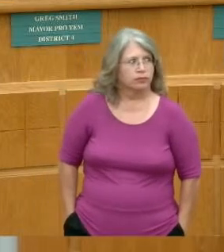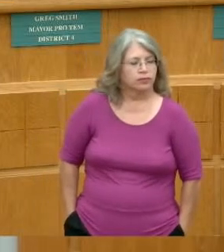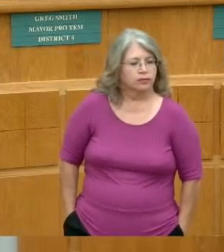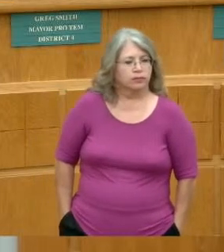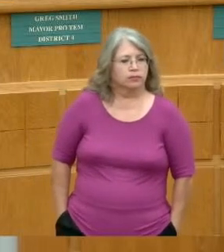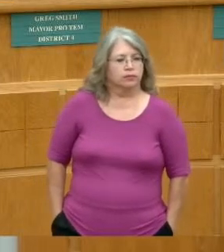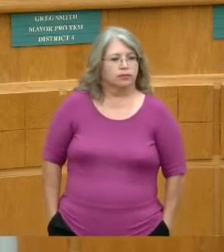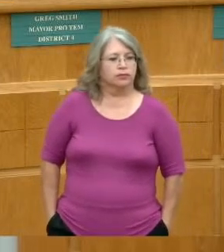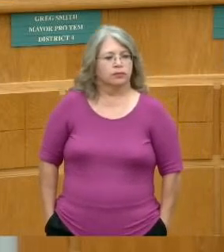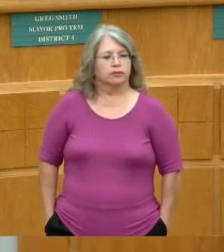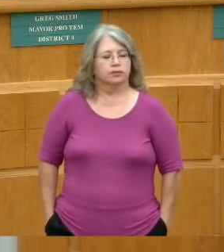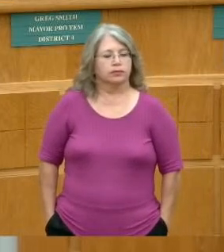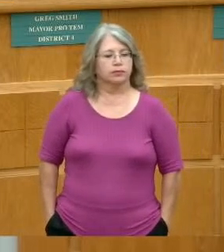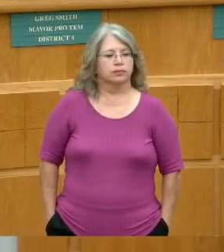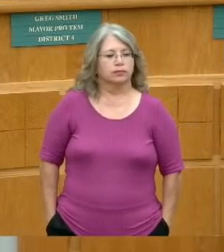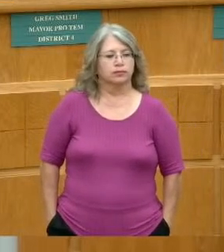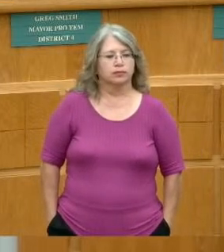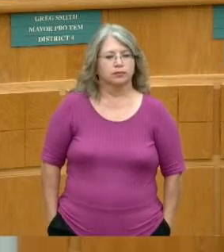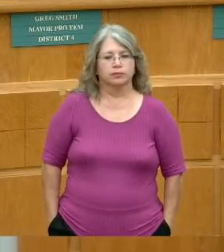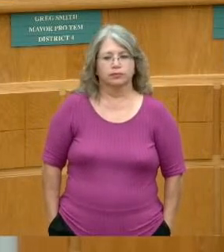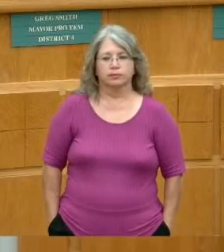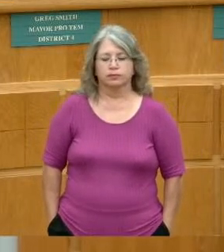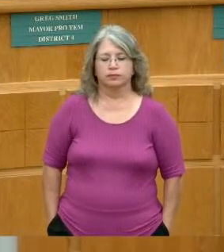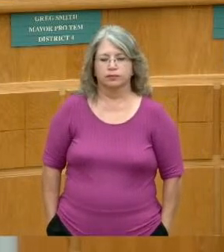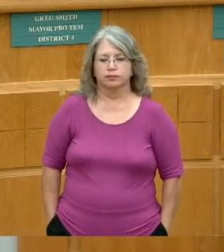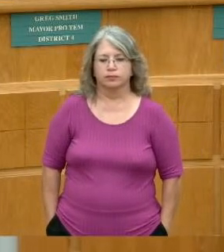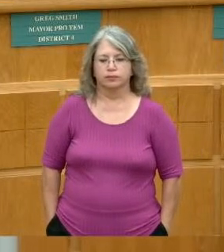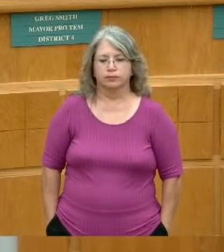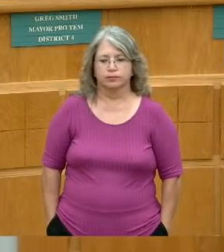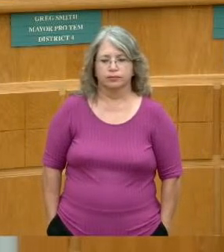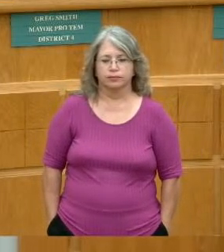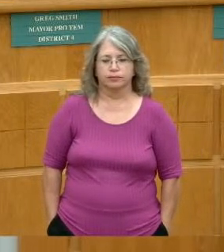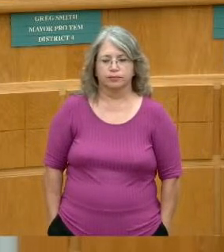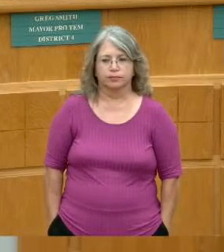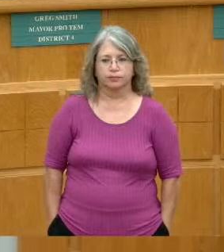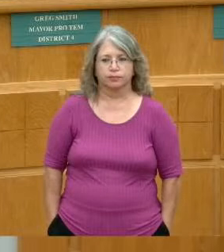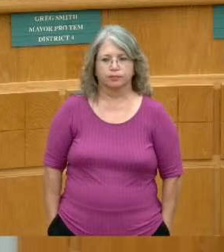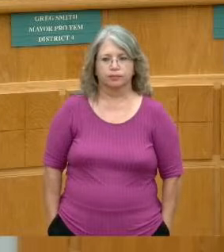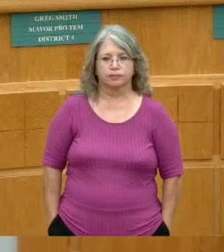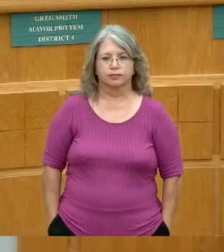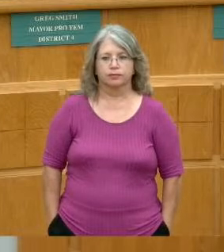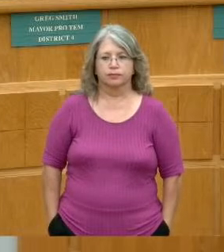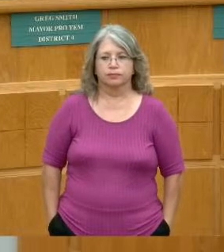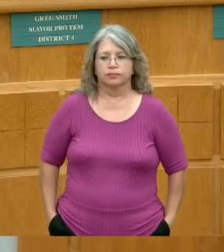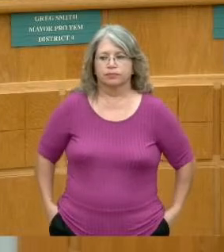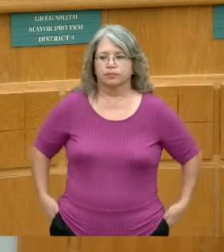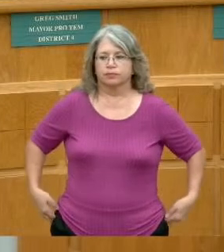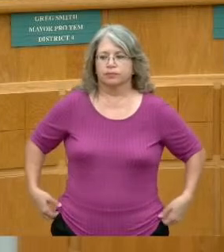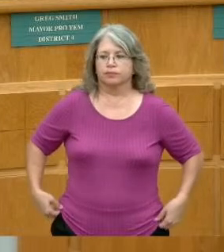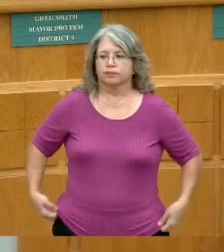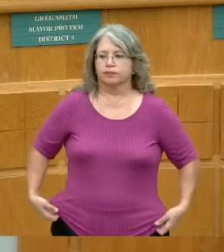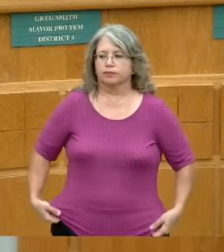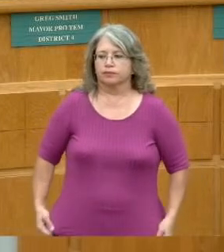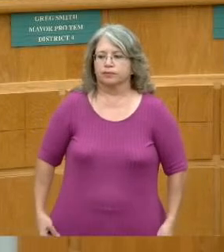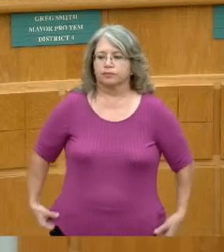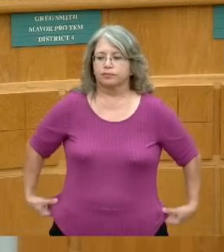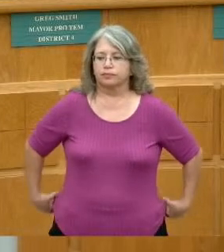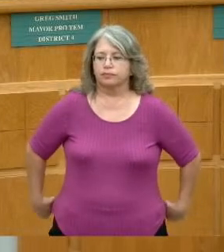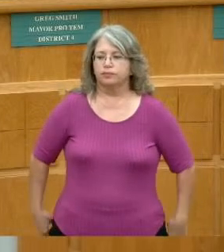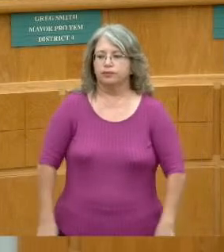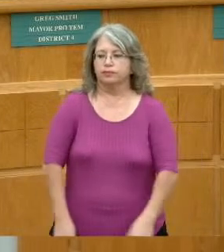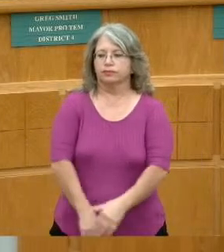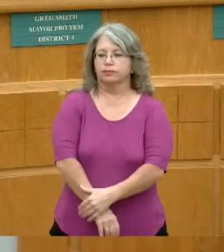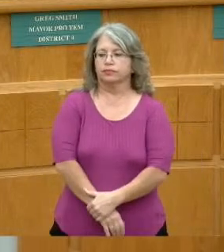se han reportado 357 casos, 195 personas se han recuperado, 159 casos aún continúan activos y se